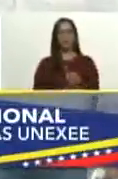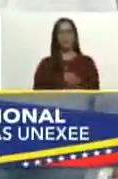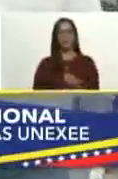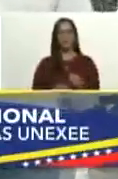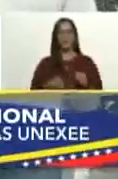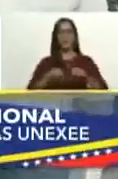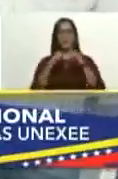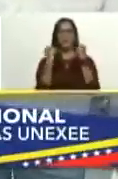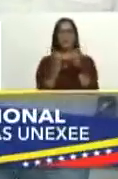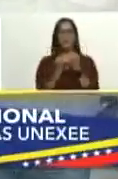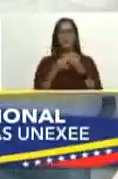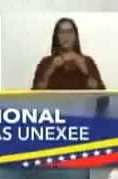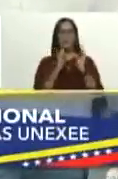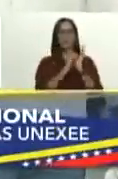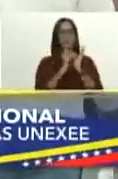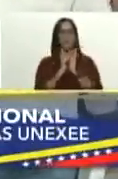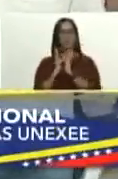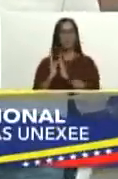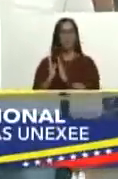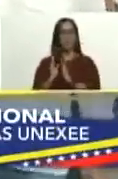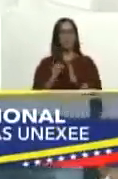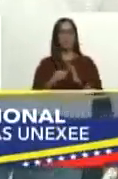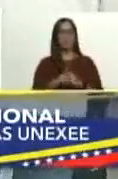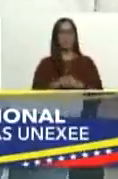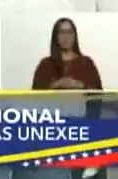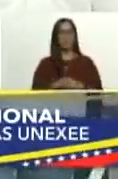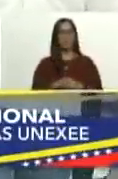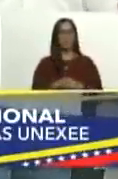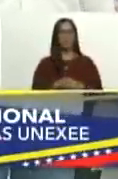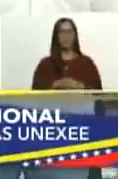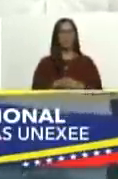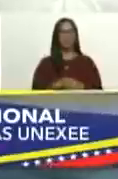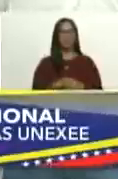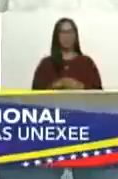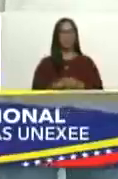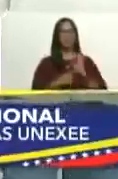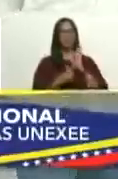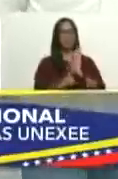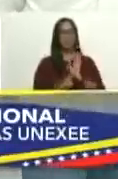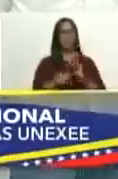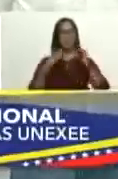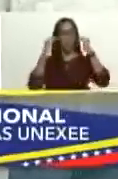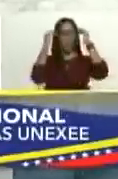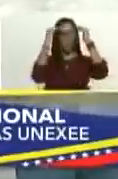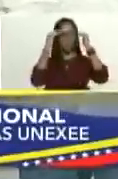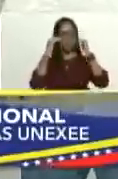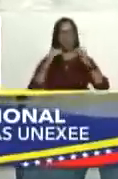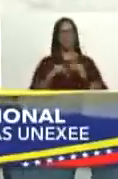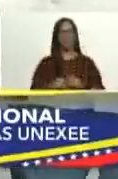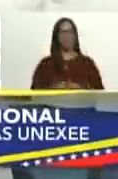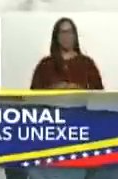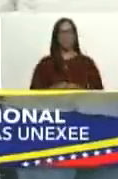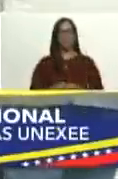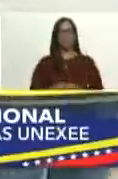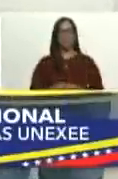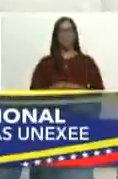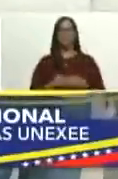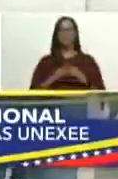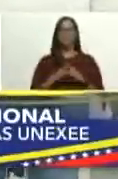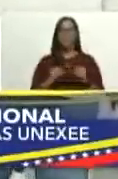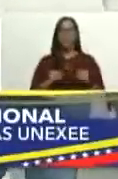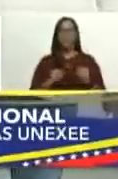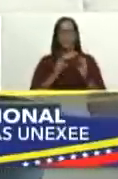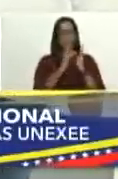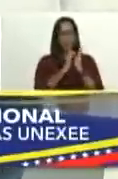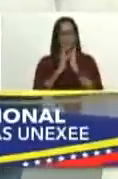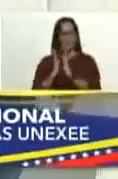de biblioteca. Importante de señalar, mi comandante, que todos estos libros que se encuentran